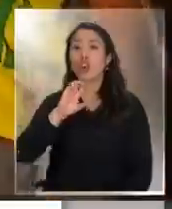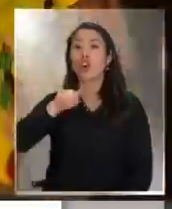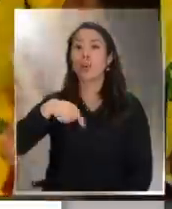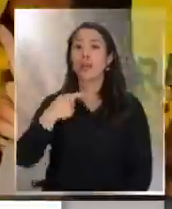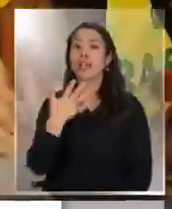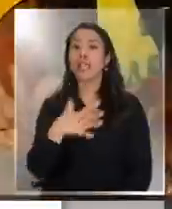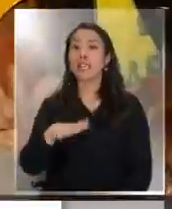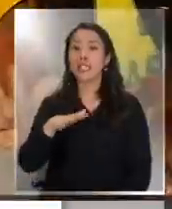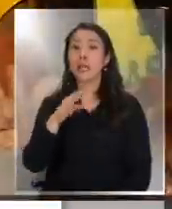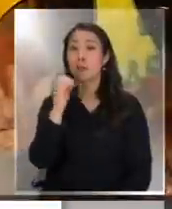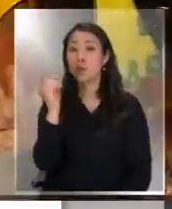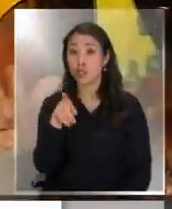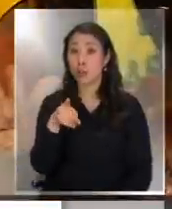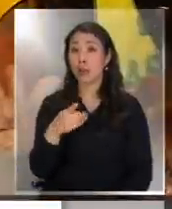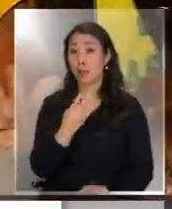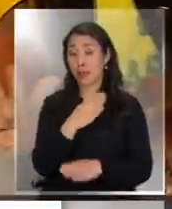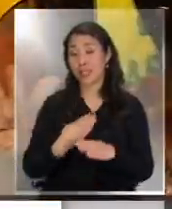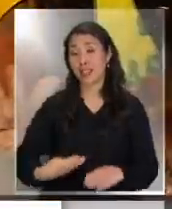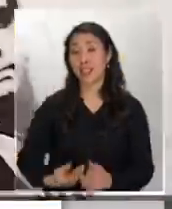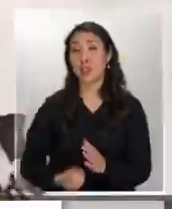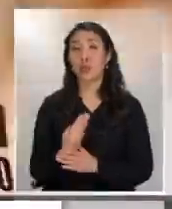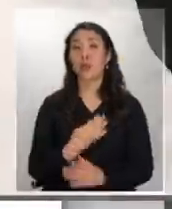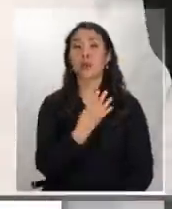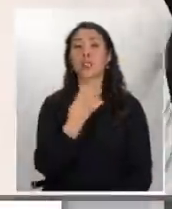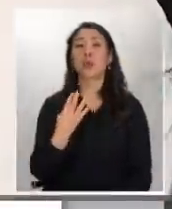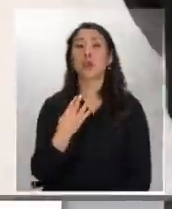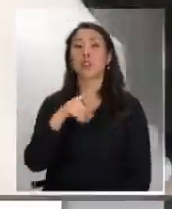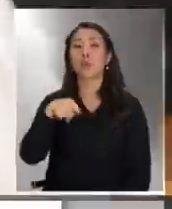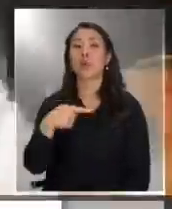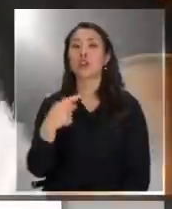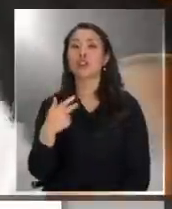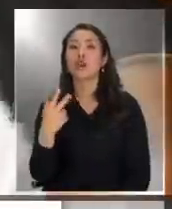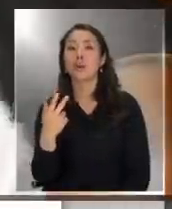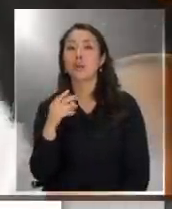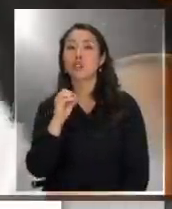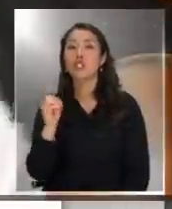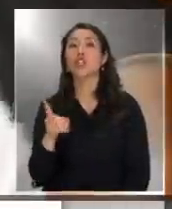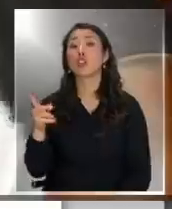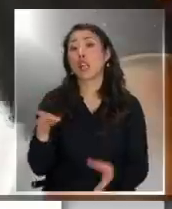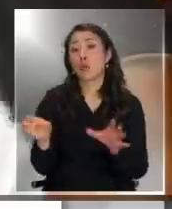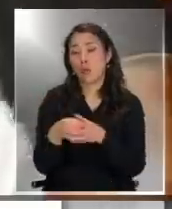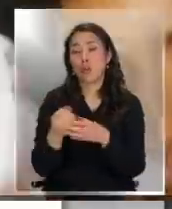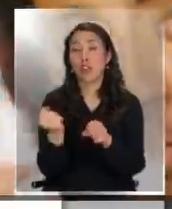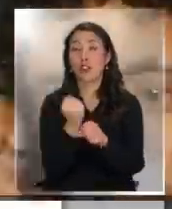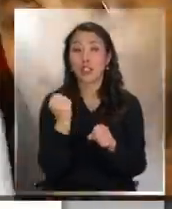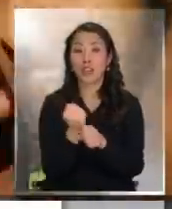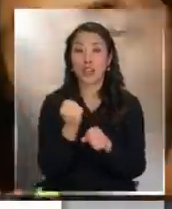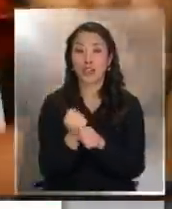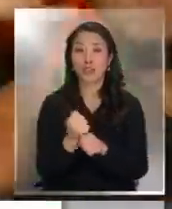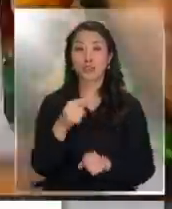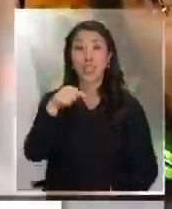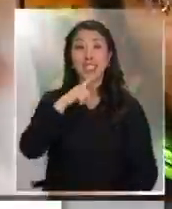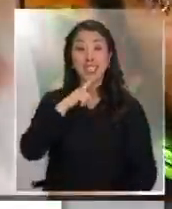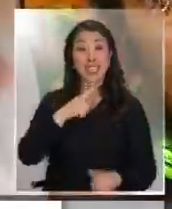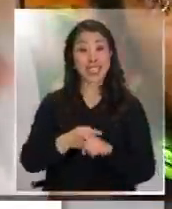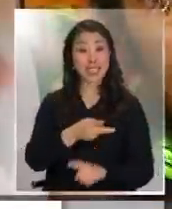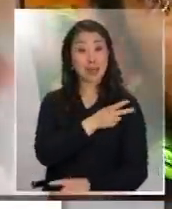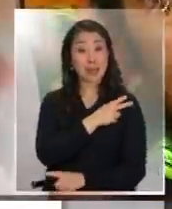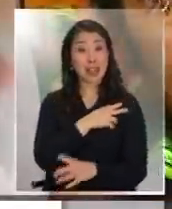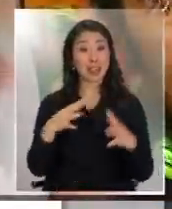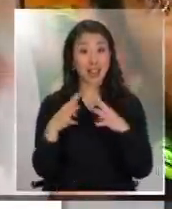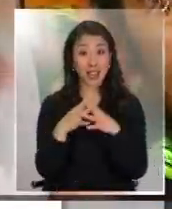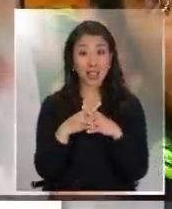55,15% para Jair Bolsonaro, 44,85% para Fernando Haddad del Partido de los Trabajadores. Este ex capitán de